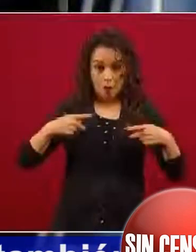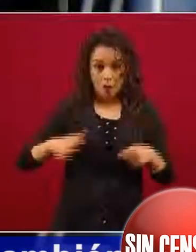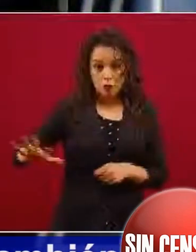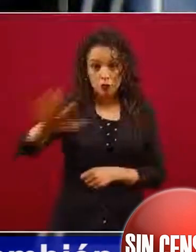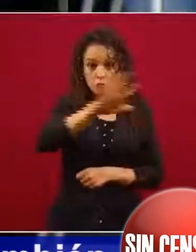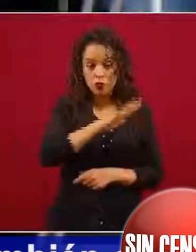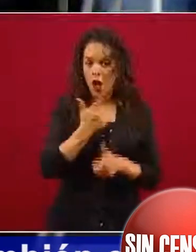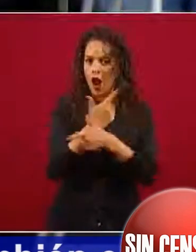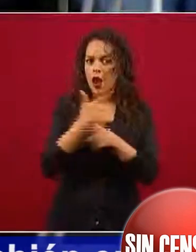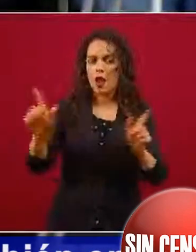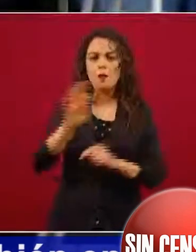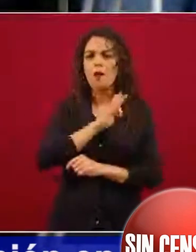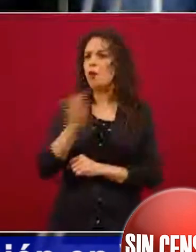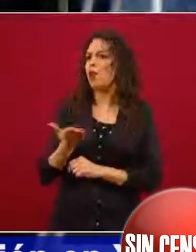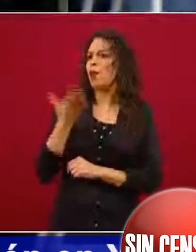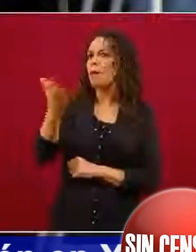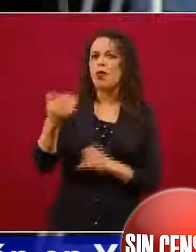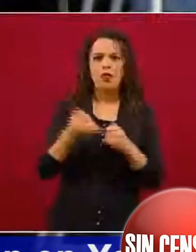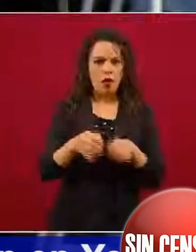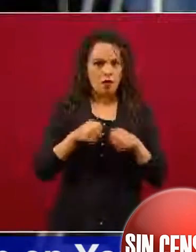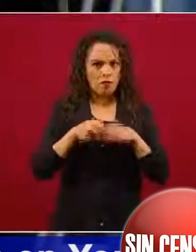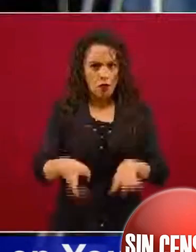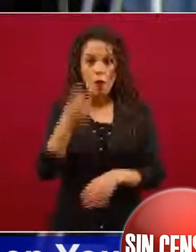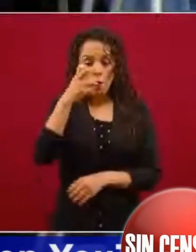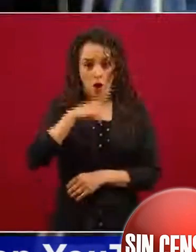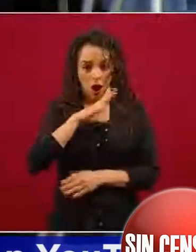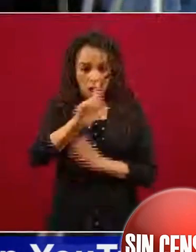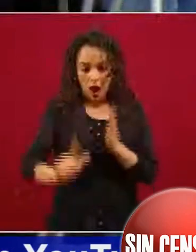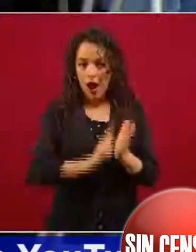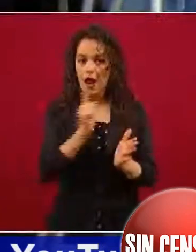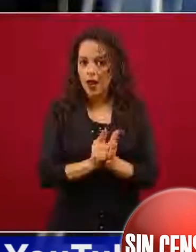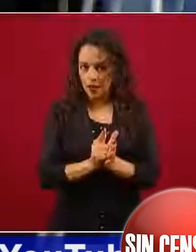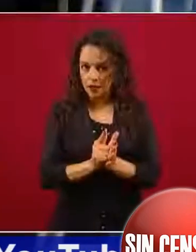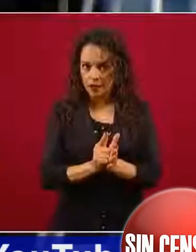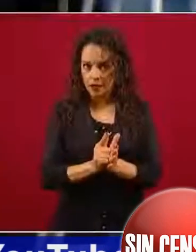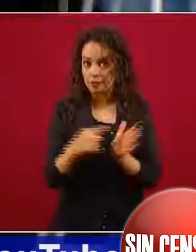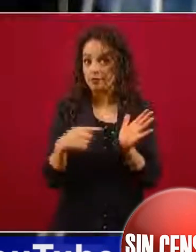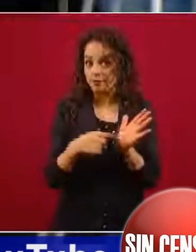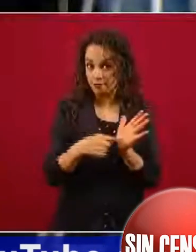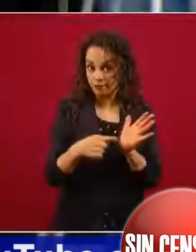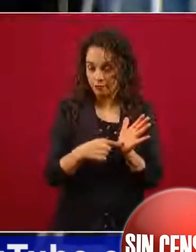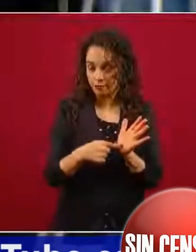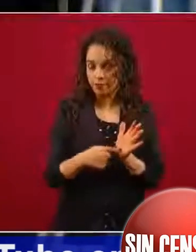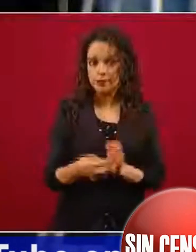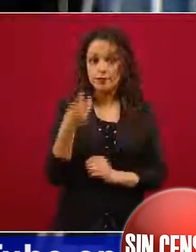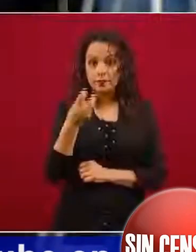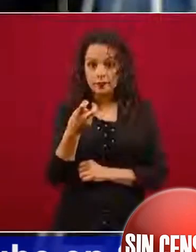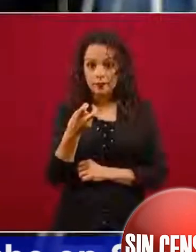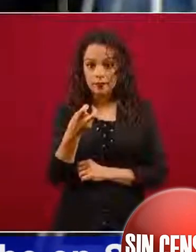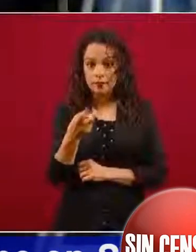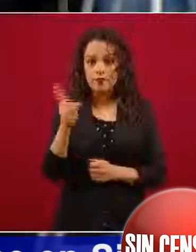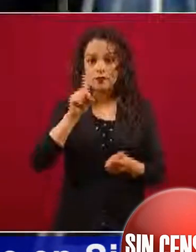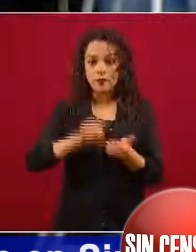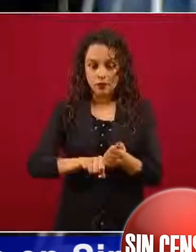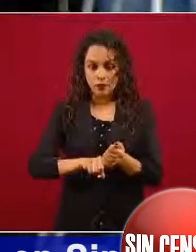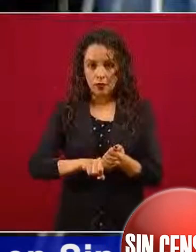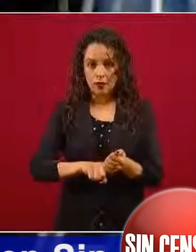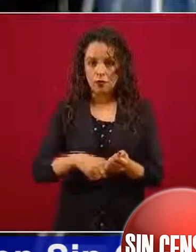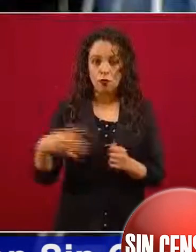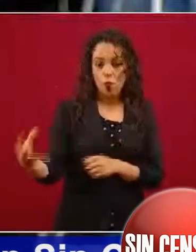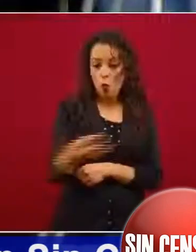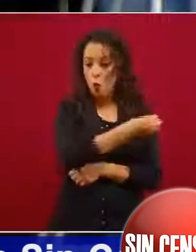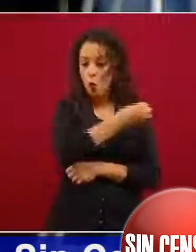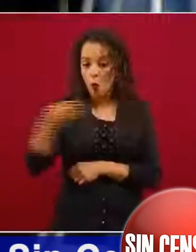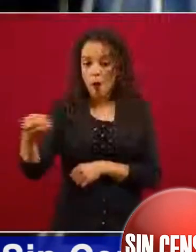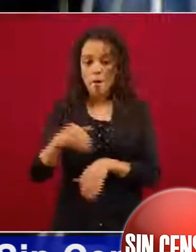es constitucional y para eso hay una ley de transparencia. La ley de transparencia le da obligaciones al gobierno federal a que